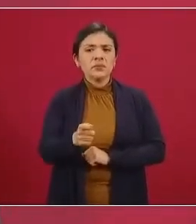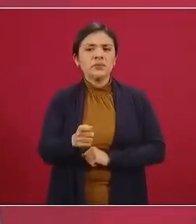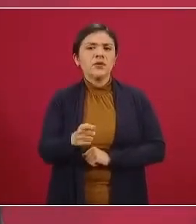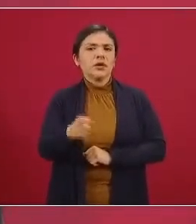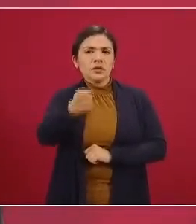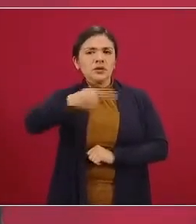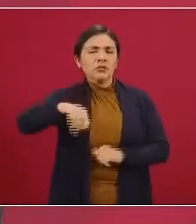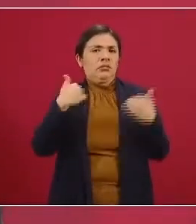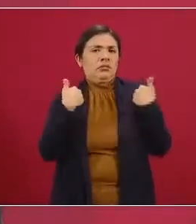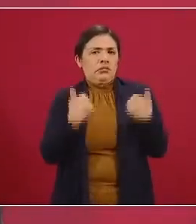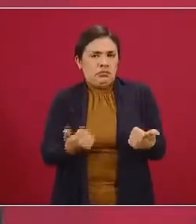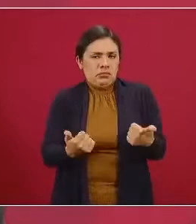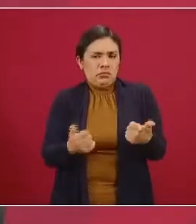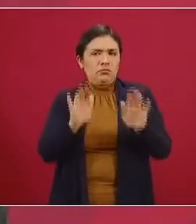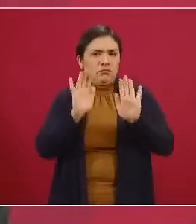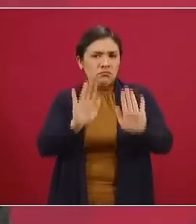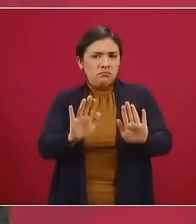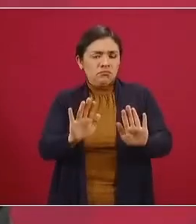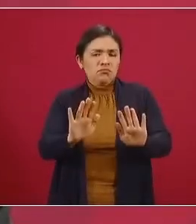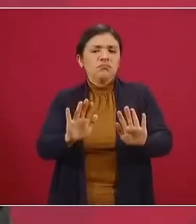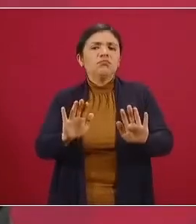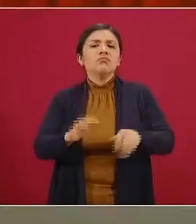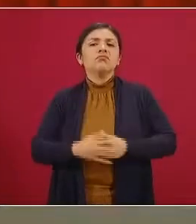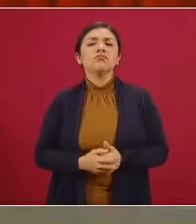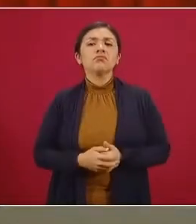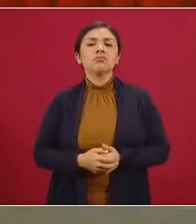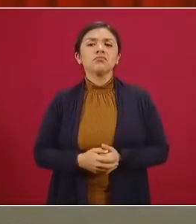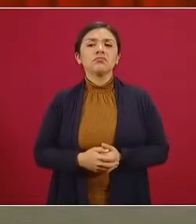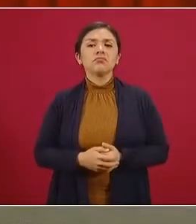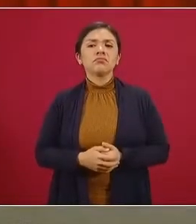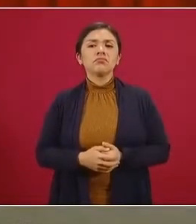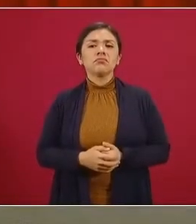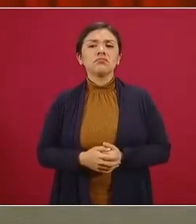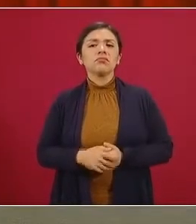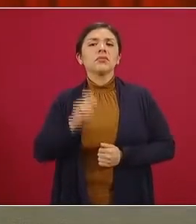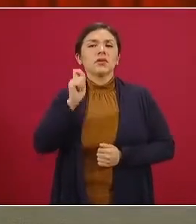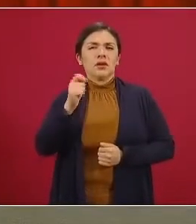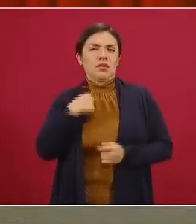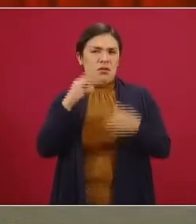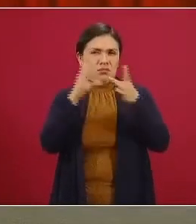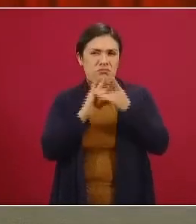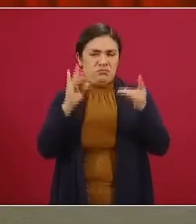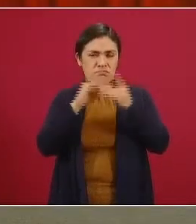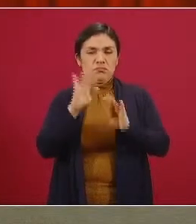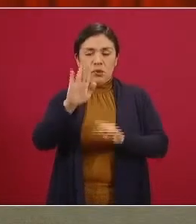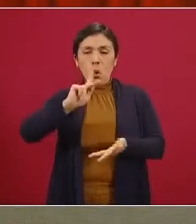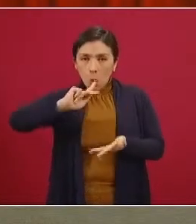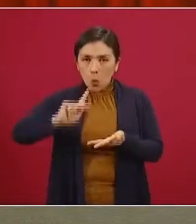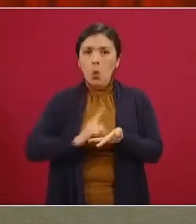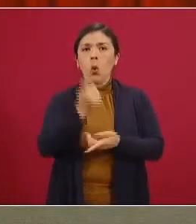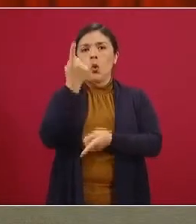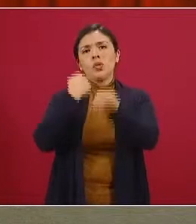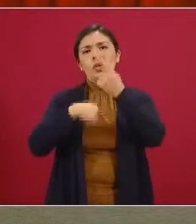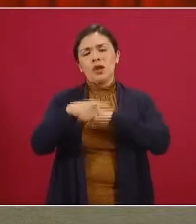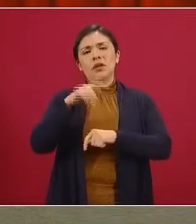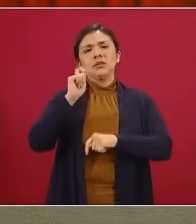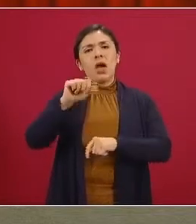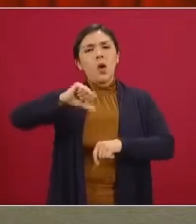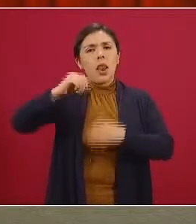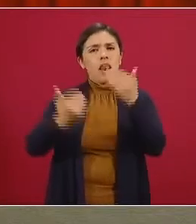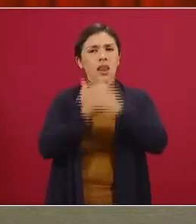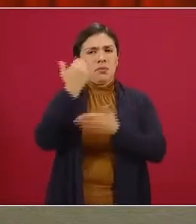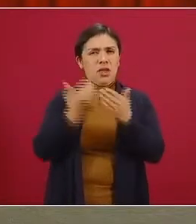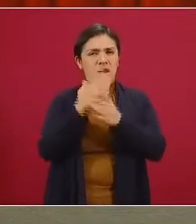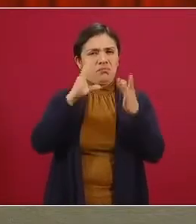dejar en claro una postura que tiene que ver con lo que comentábamos. Retomo sobre lo que se comentó en la